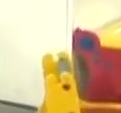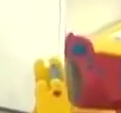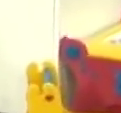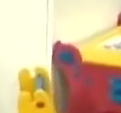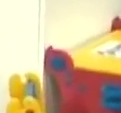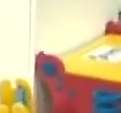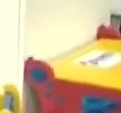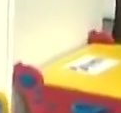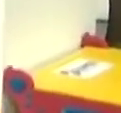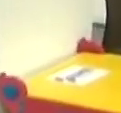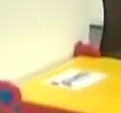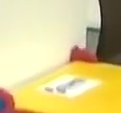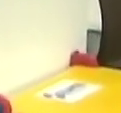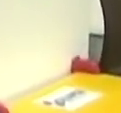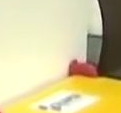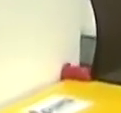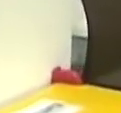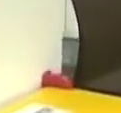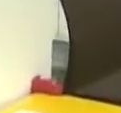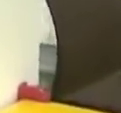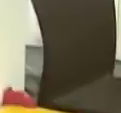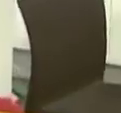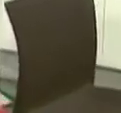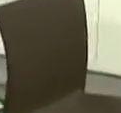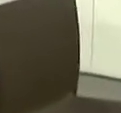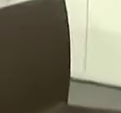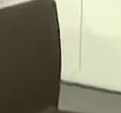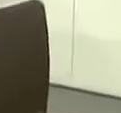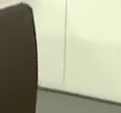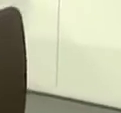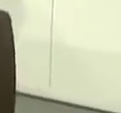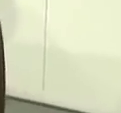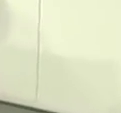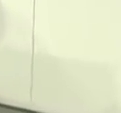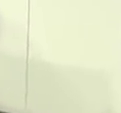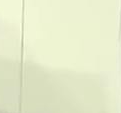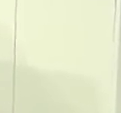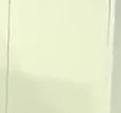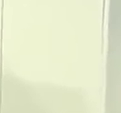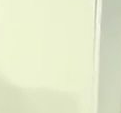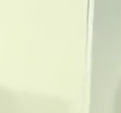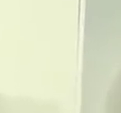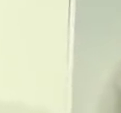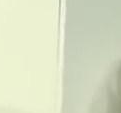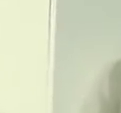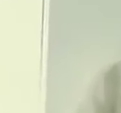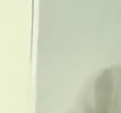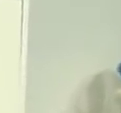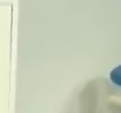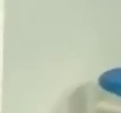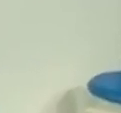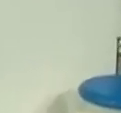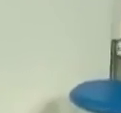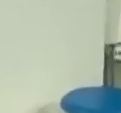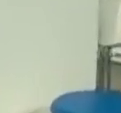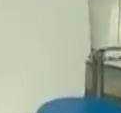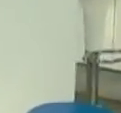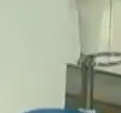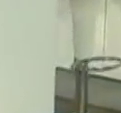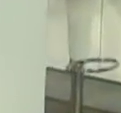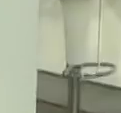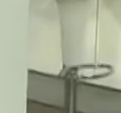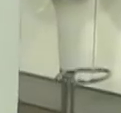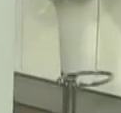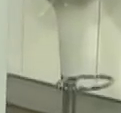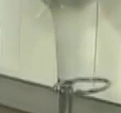Estado venezolano en el cierre de esta primera preventa. Ya 3.338 millones de